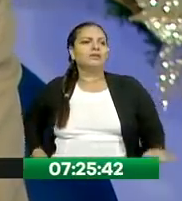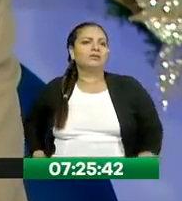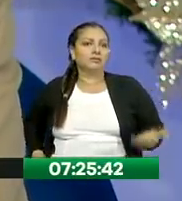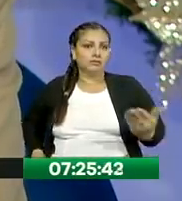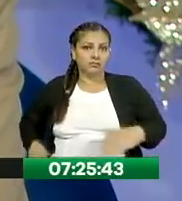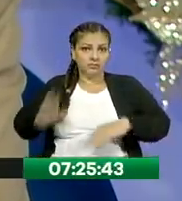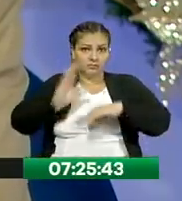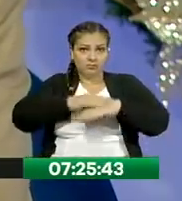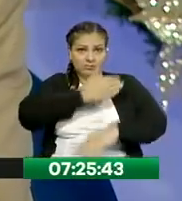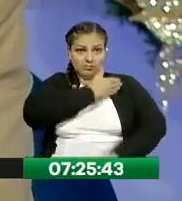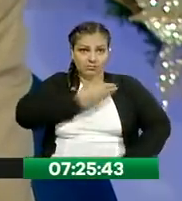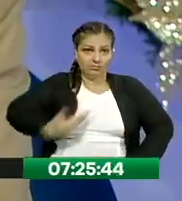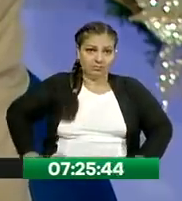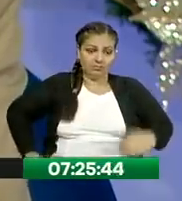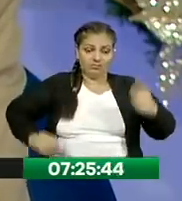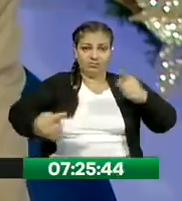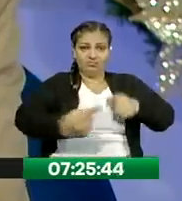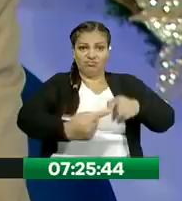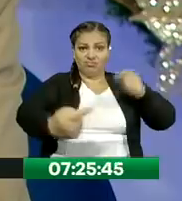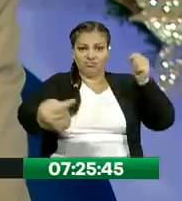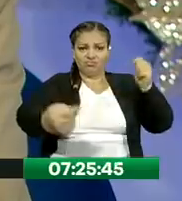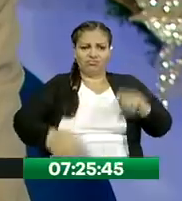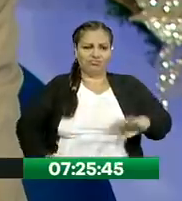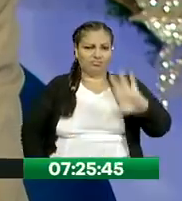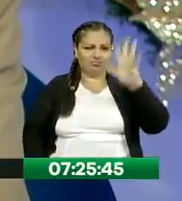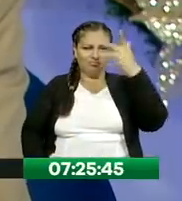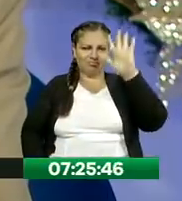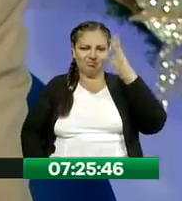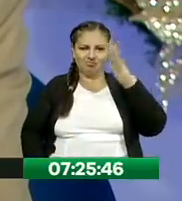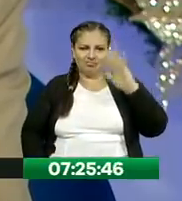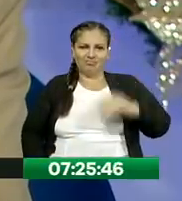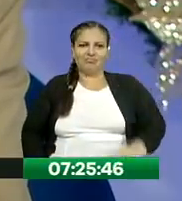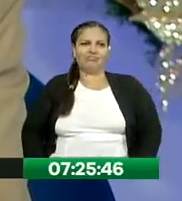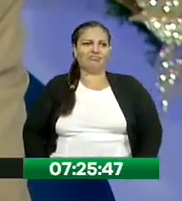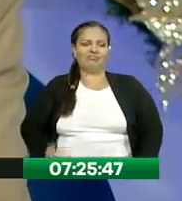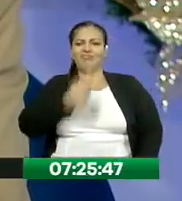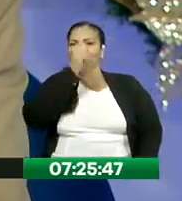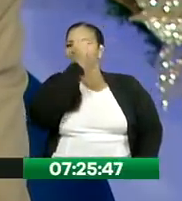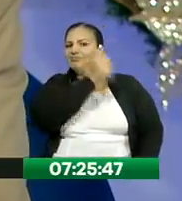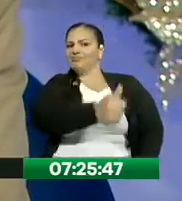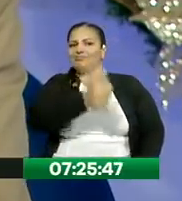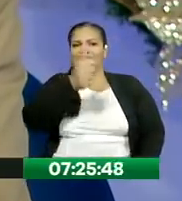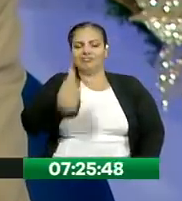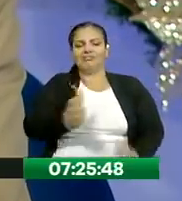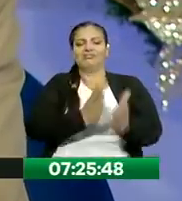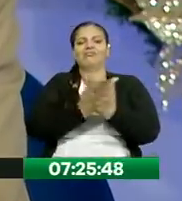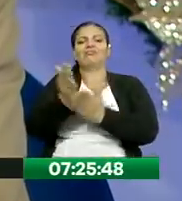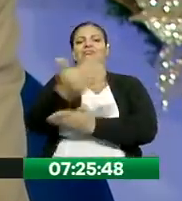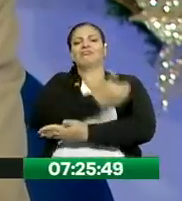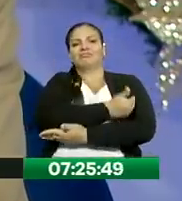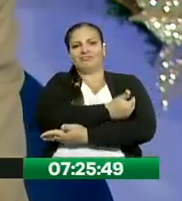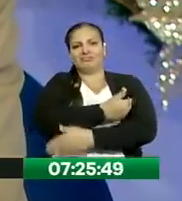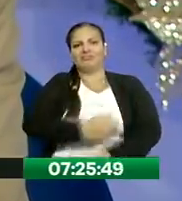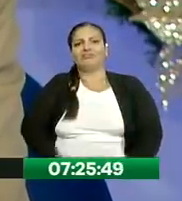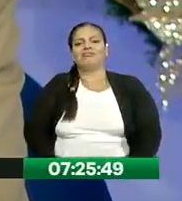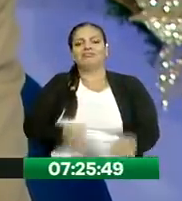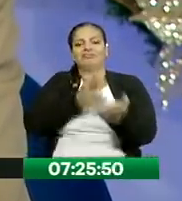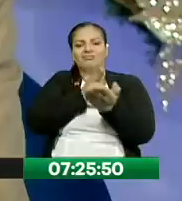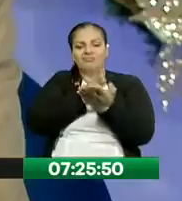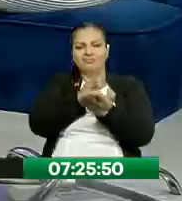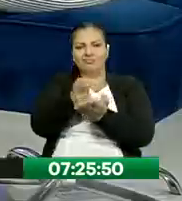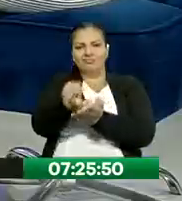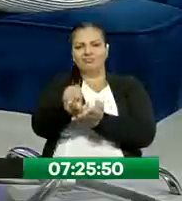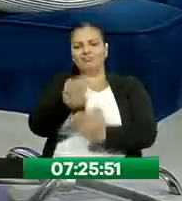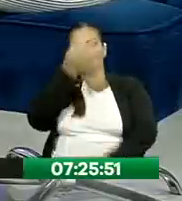no dudarlo, violación a un principio básico de carácter político, que es la honestidad. ¿Por qué ella hacía